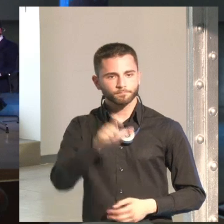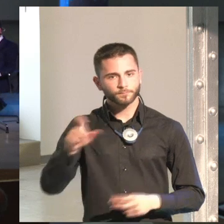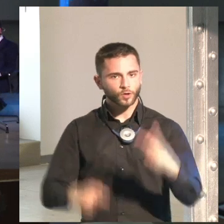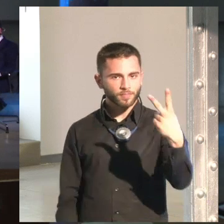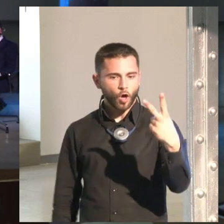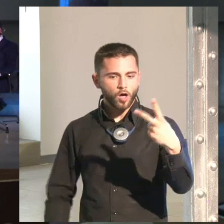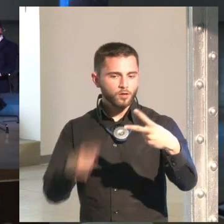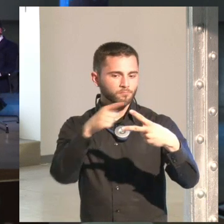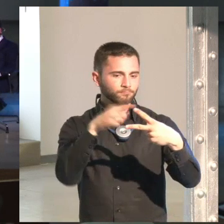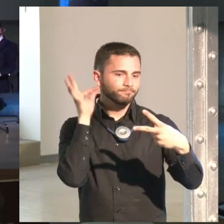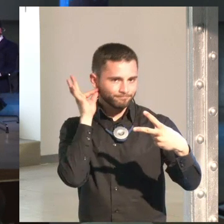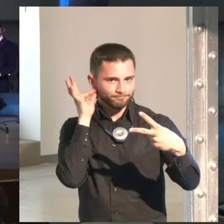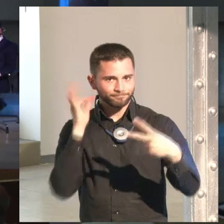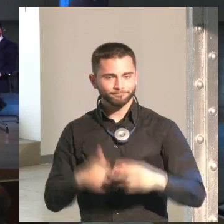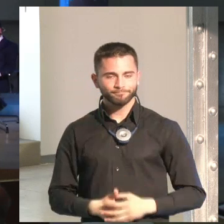centro.